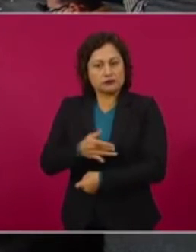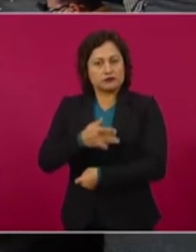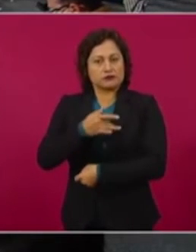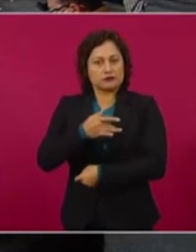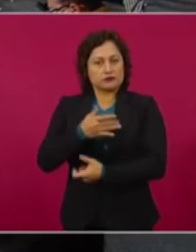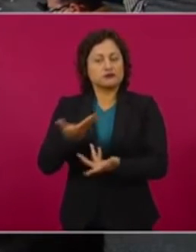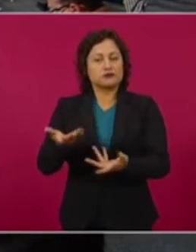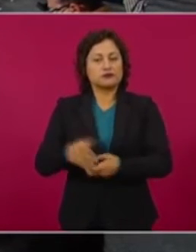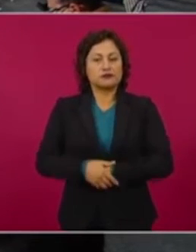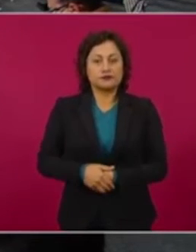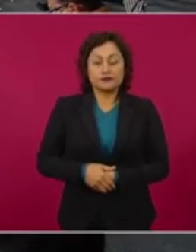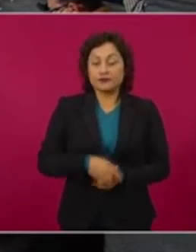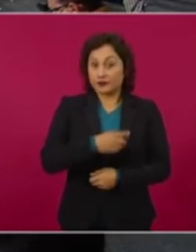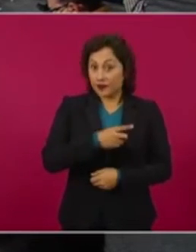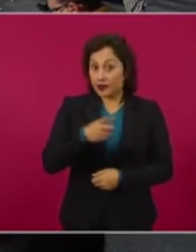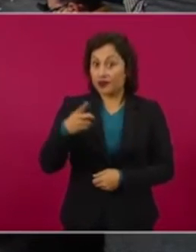explique